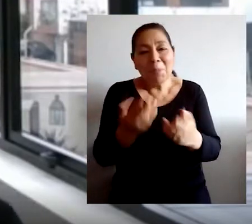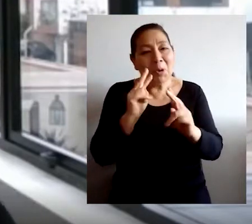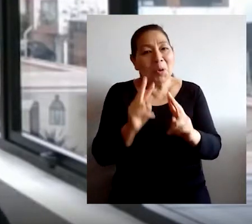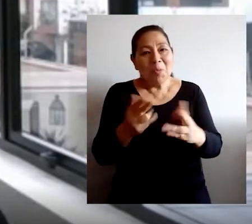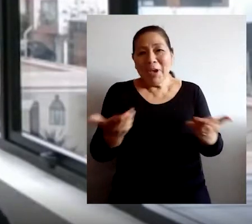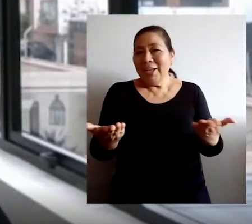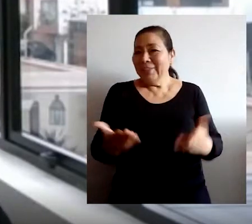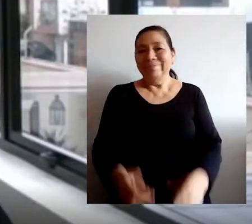ver el mérito.